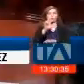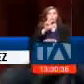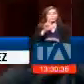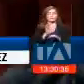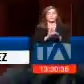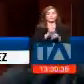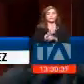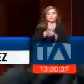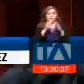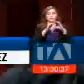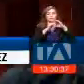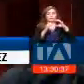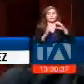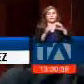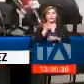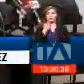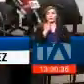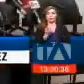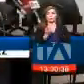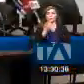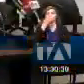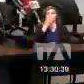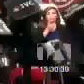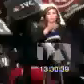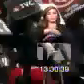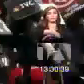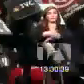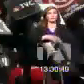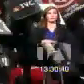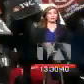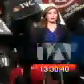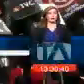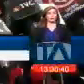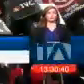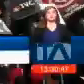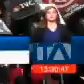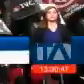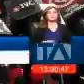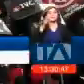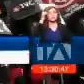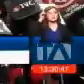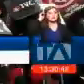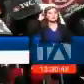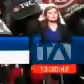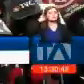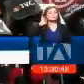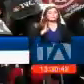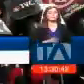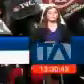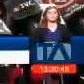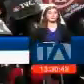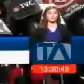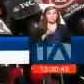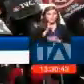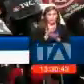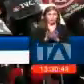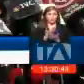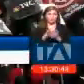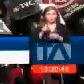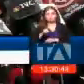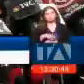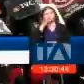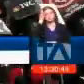consejeros del CNE y con eso, dice, tomarán decisiones. Si existen los fundamentos necesarios,